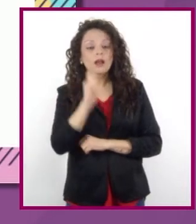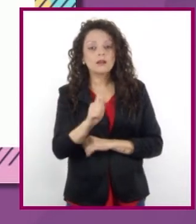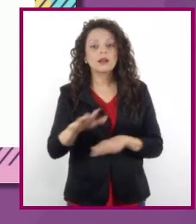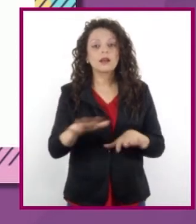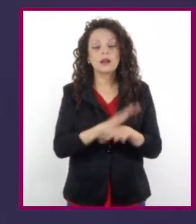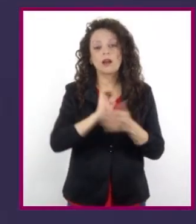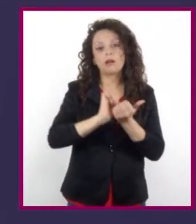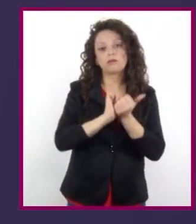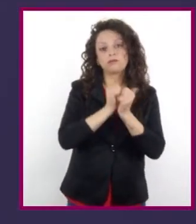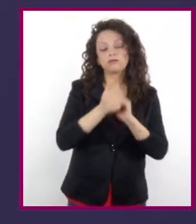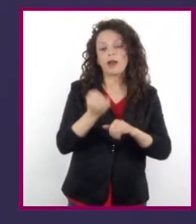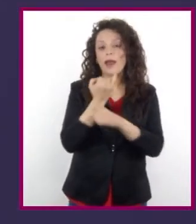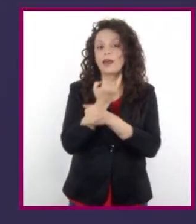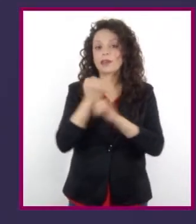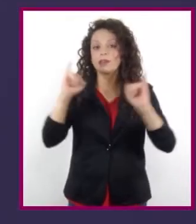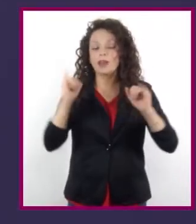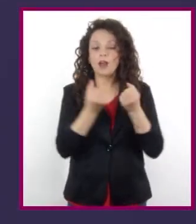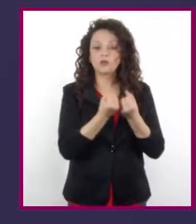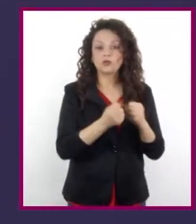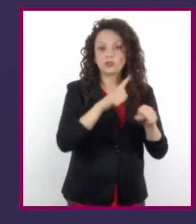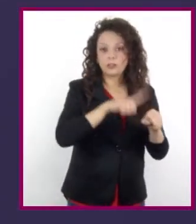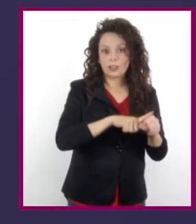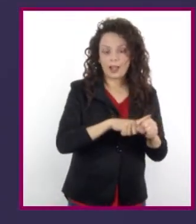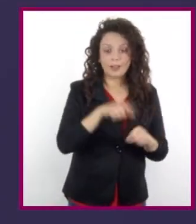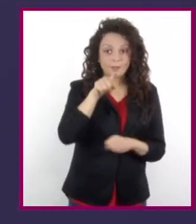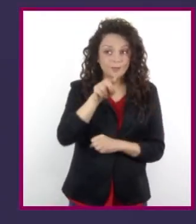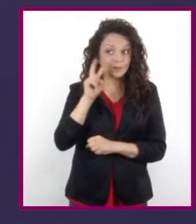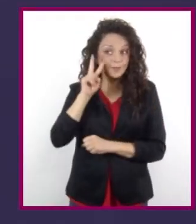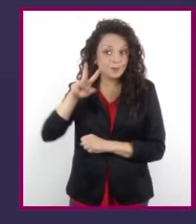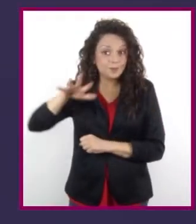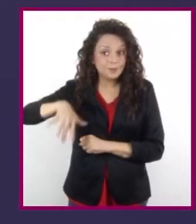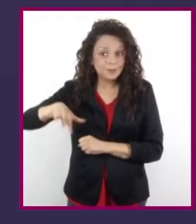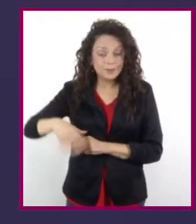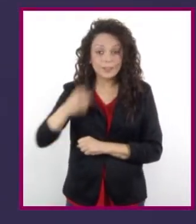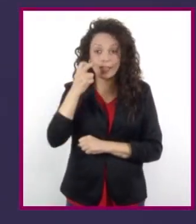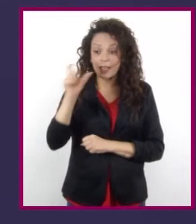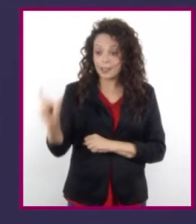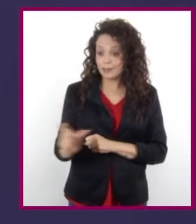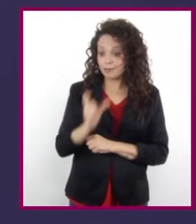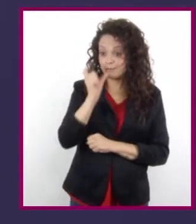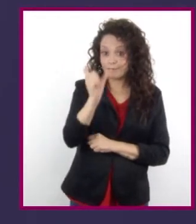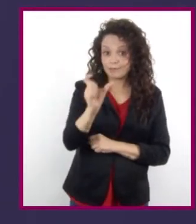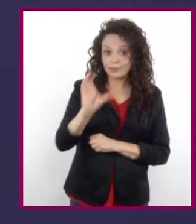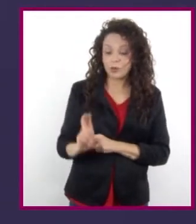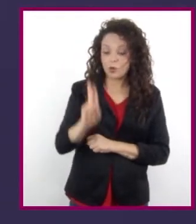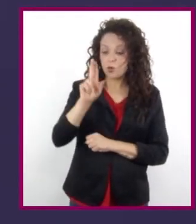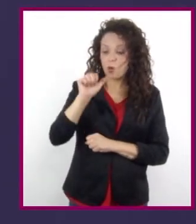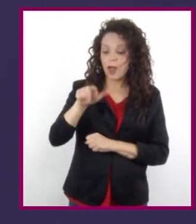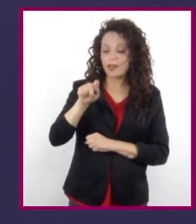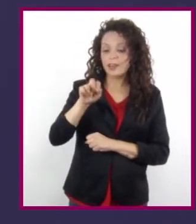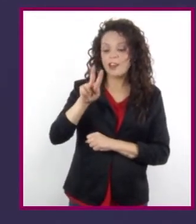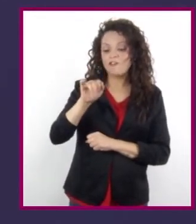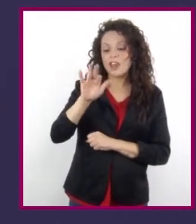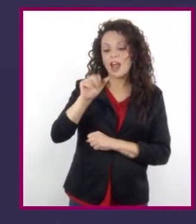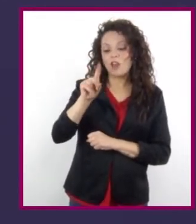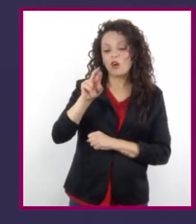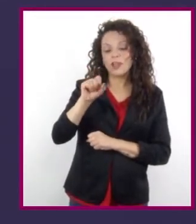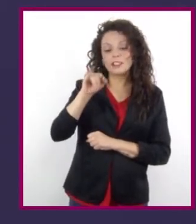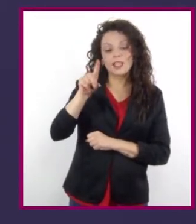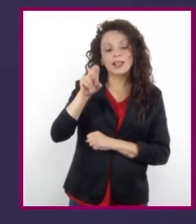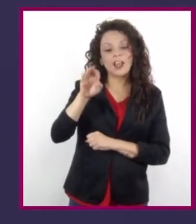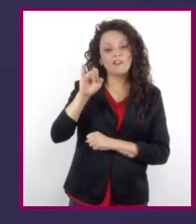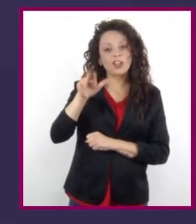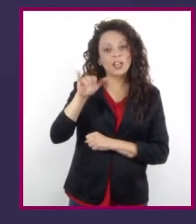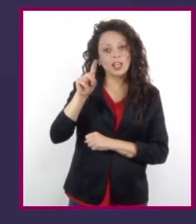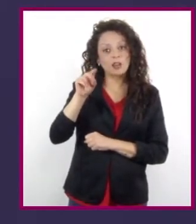independencia social. Como observaron, los cuantificadores indefinidos sirven para señalar una cantidad que